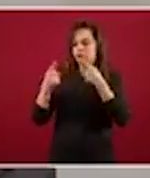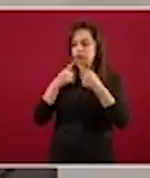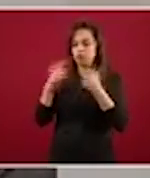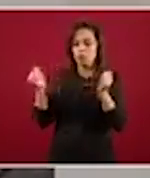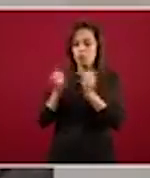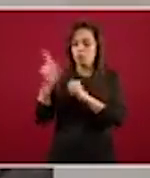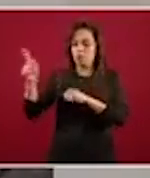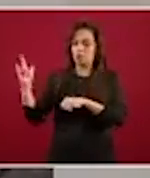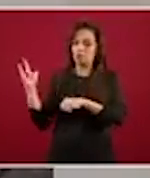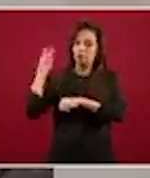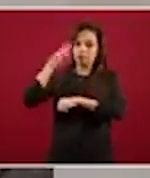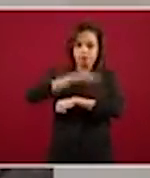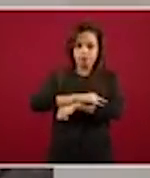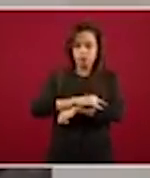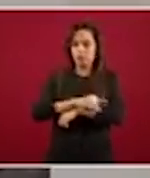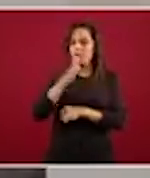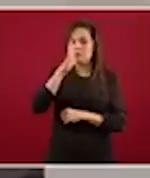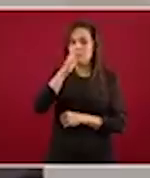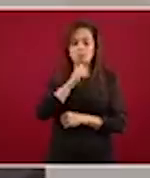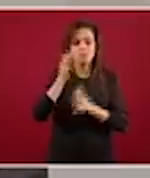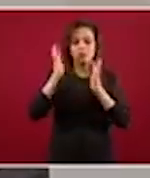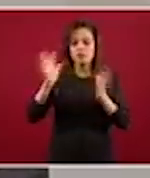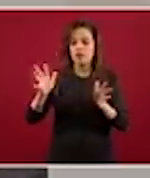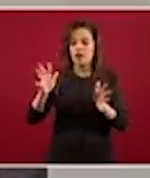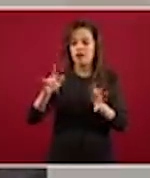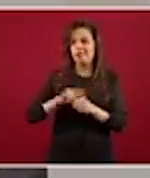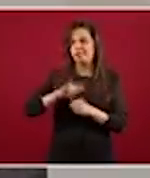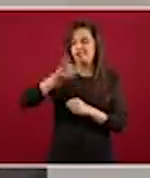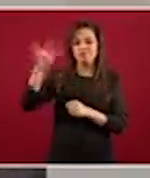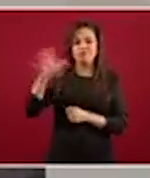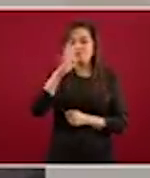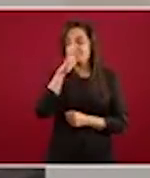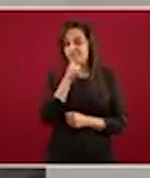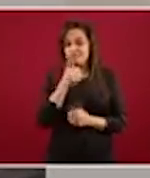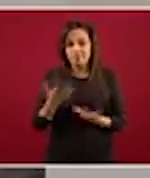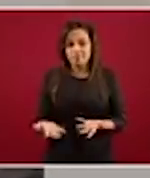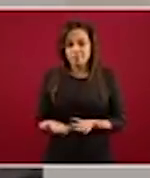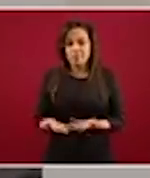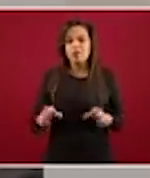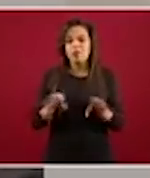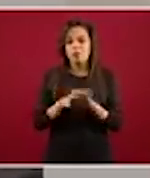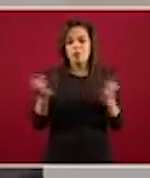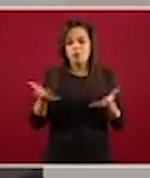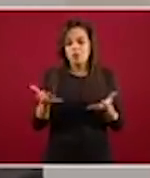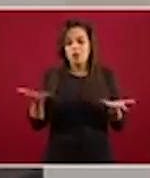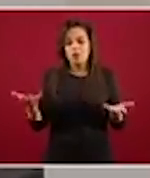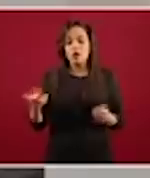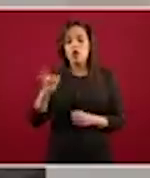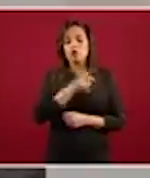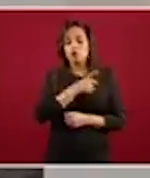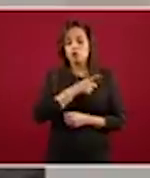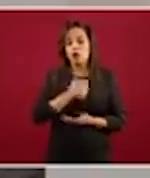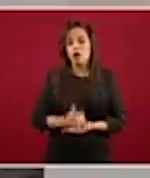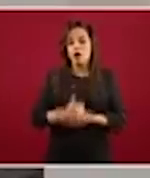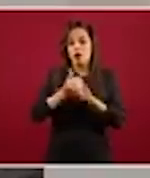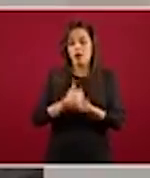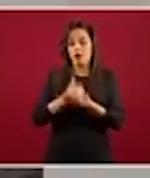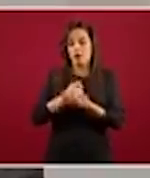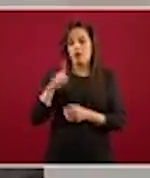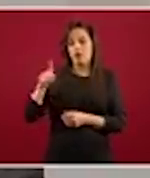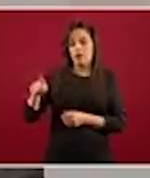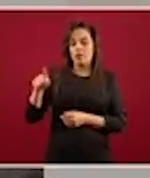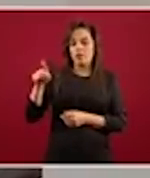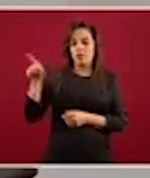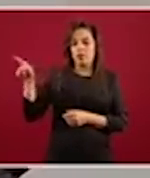no podemos llegar vía charters, entonces ya lo único que nos queda es llegar por vía Fuerza Aérea Mexicana o Secretaría Marina.